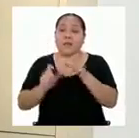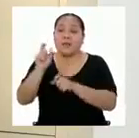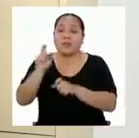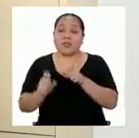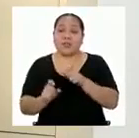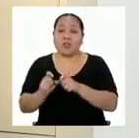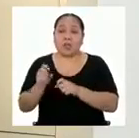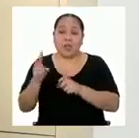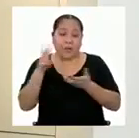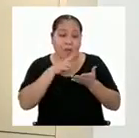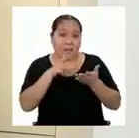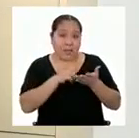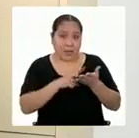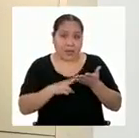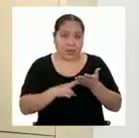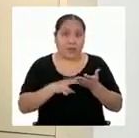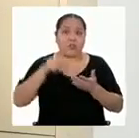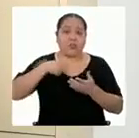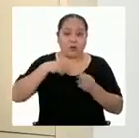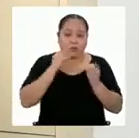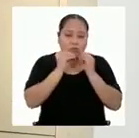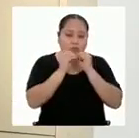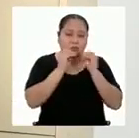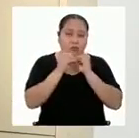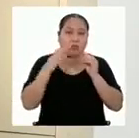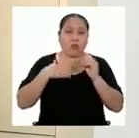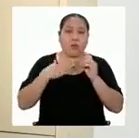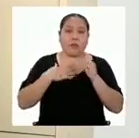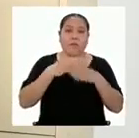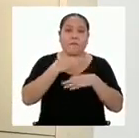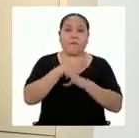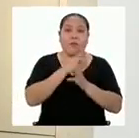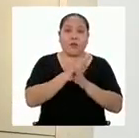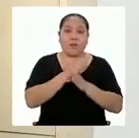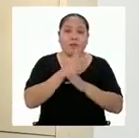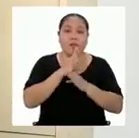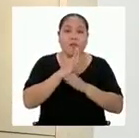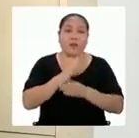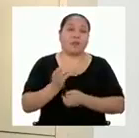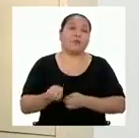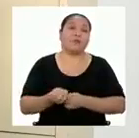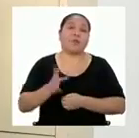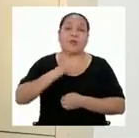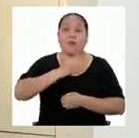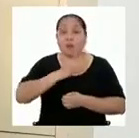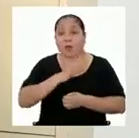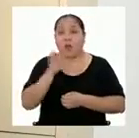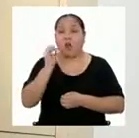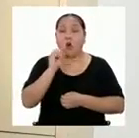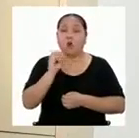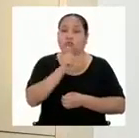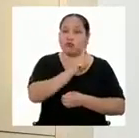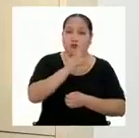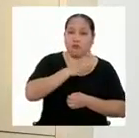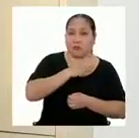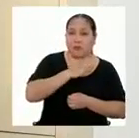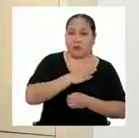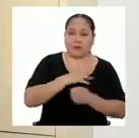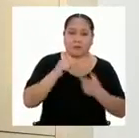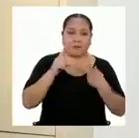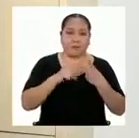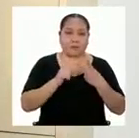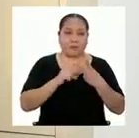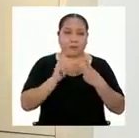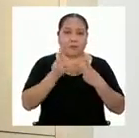de interlocutores que tenemos enfrente. Este nivel puede ser formal o informal. En segundo